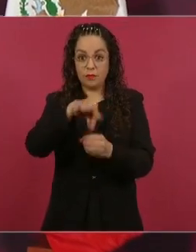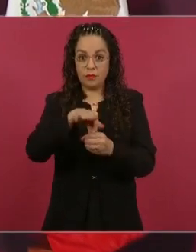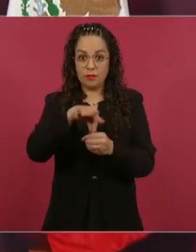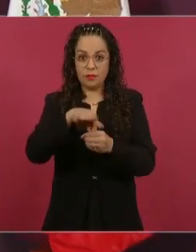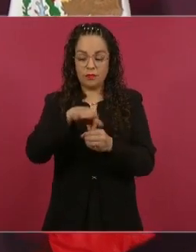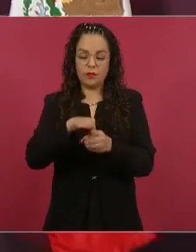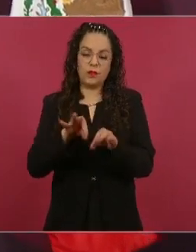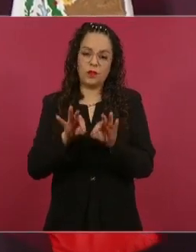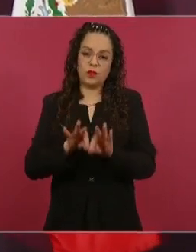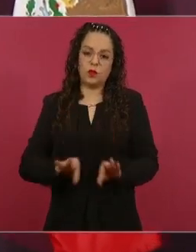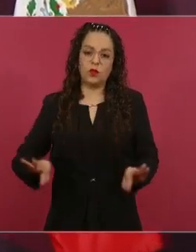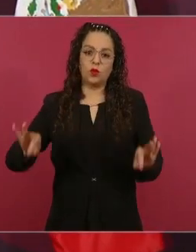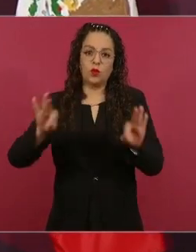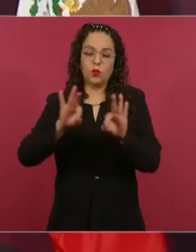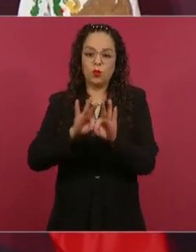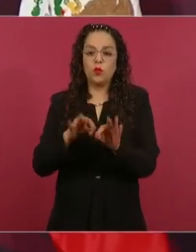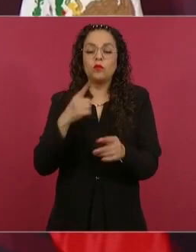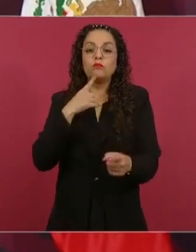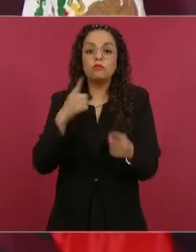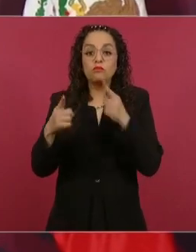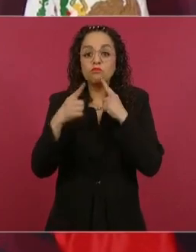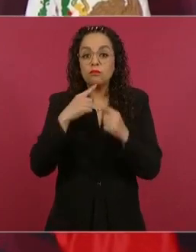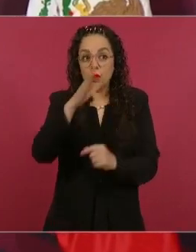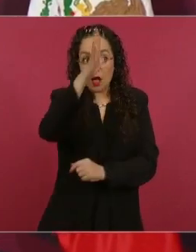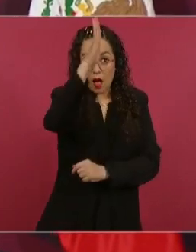participen todos, se llegue a un acuerdo